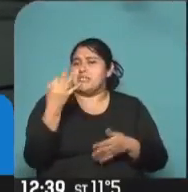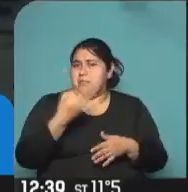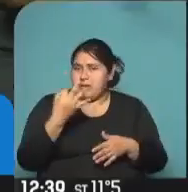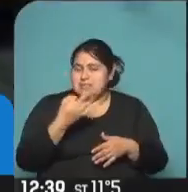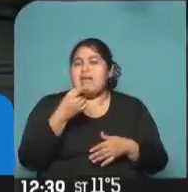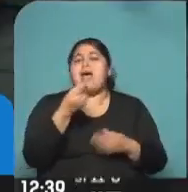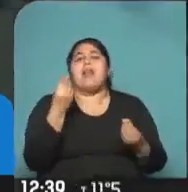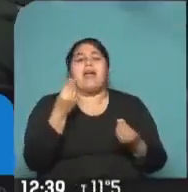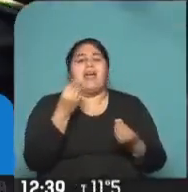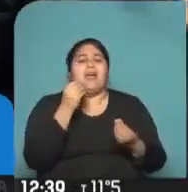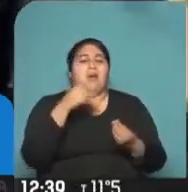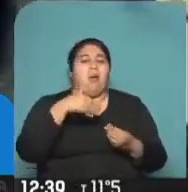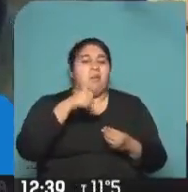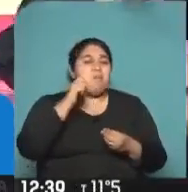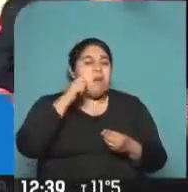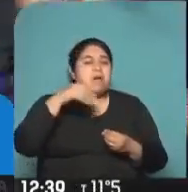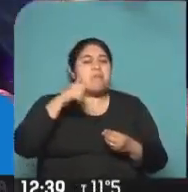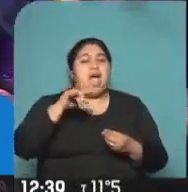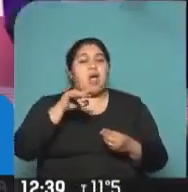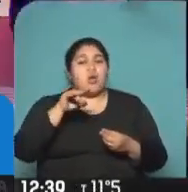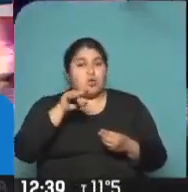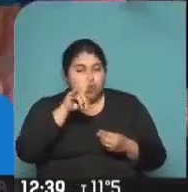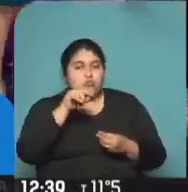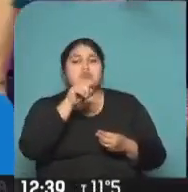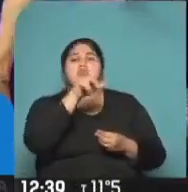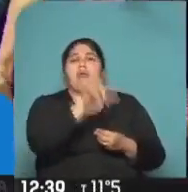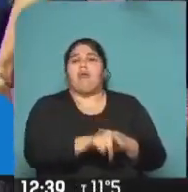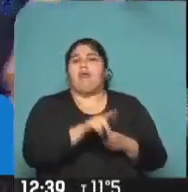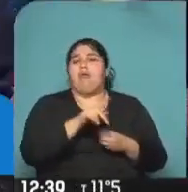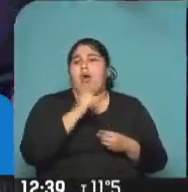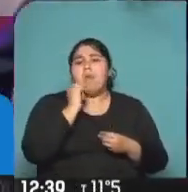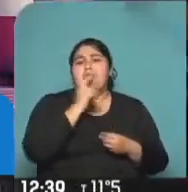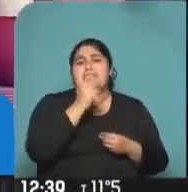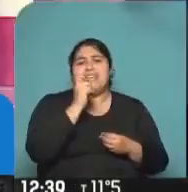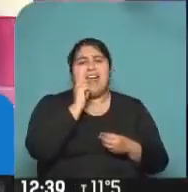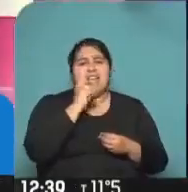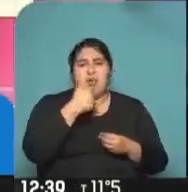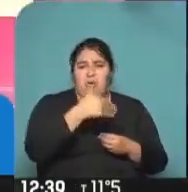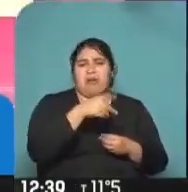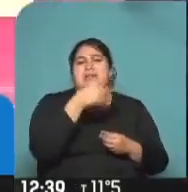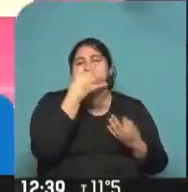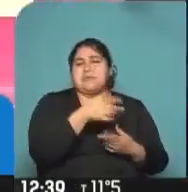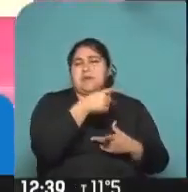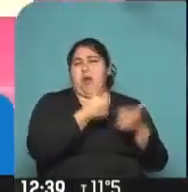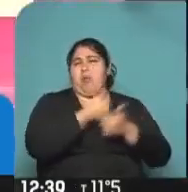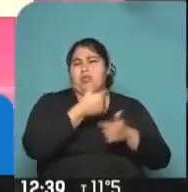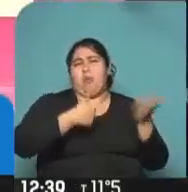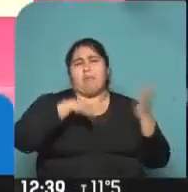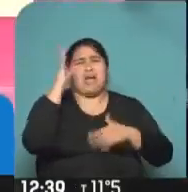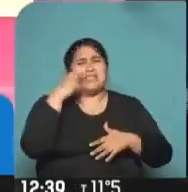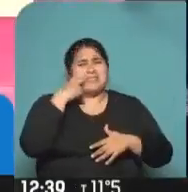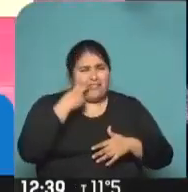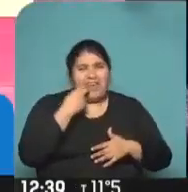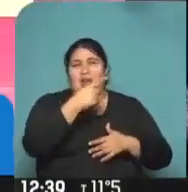que fue para James McManus, un irlandés que está por cumplir los 100 años y se convirtió en el competidor más longevo